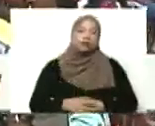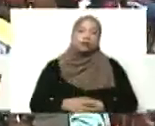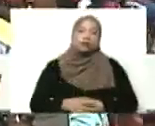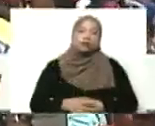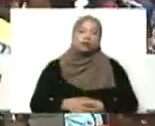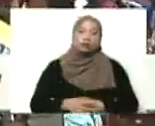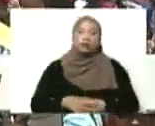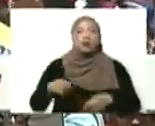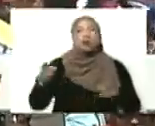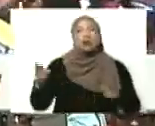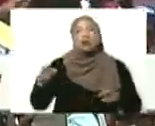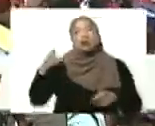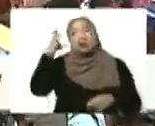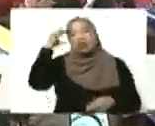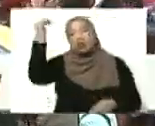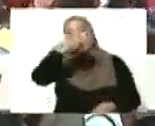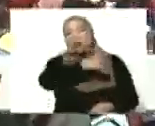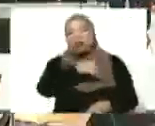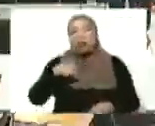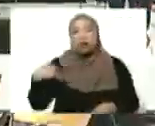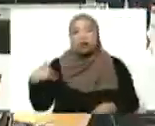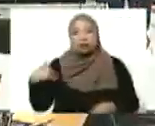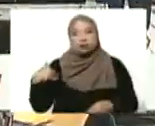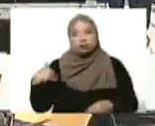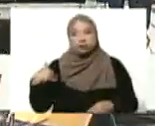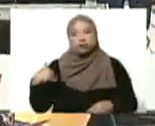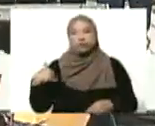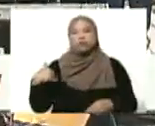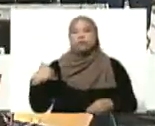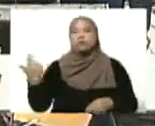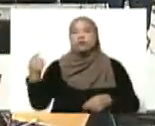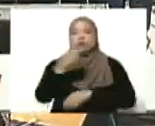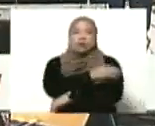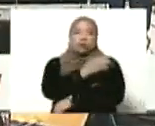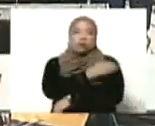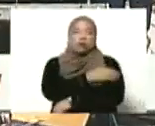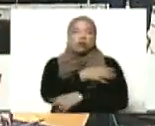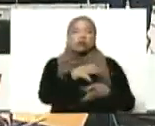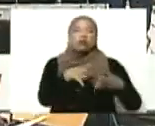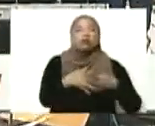Ojalá no sea necesario cumplirlo, que el imperialismo no se vuelva loco.